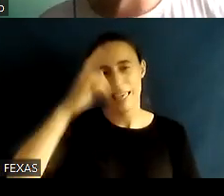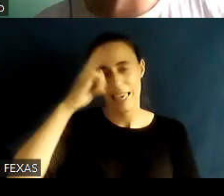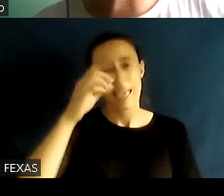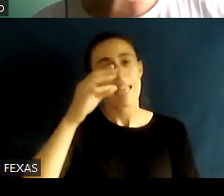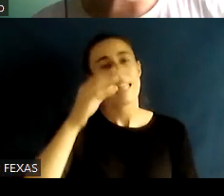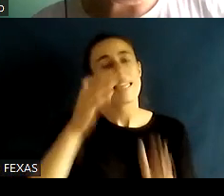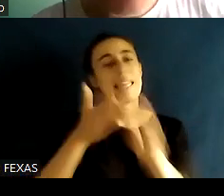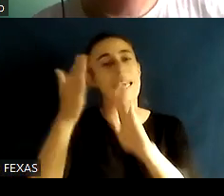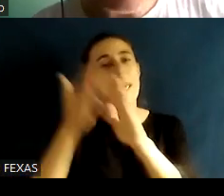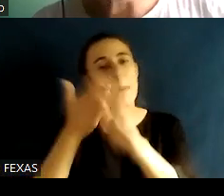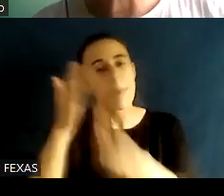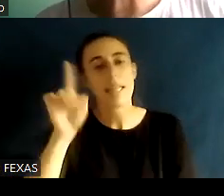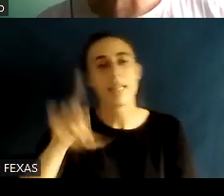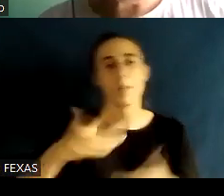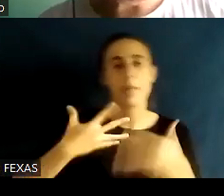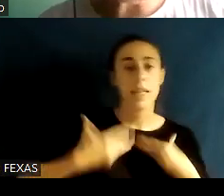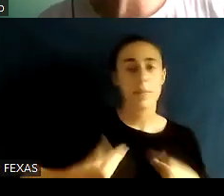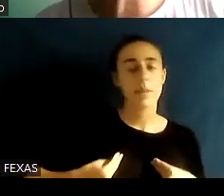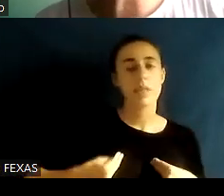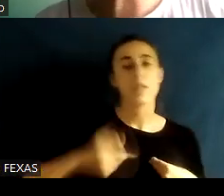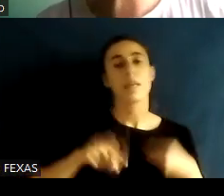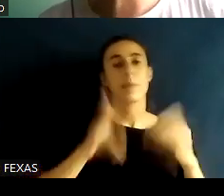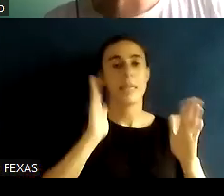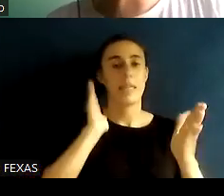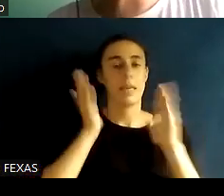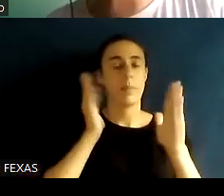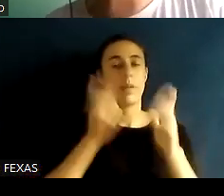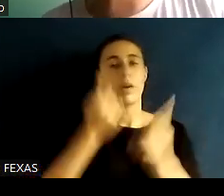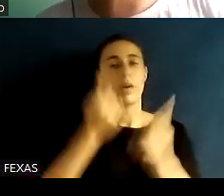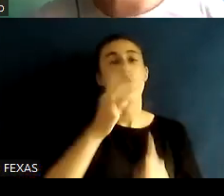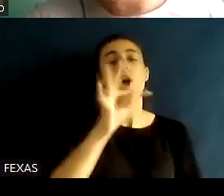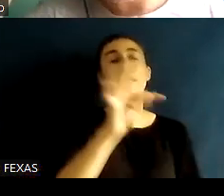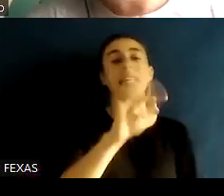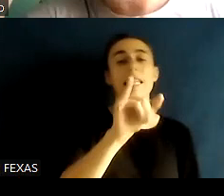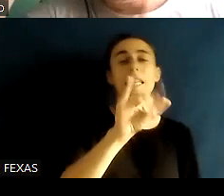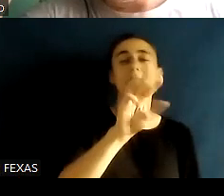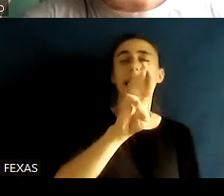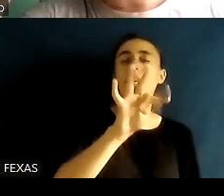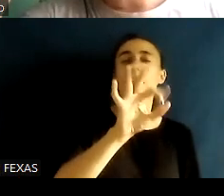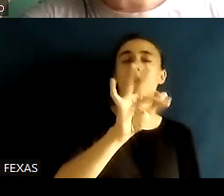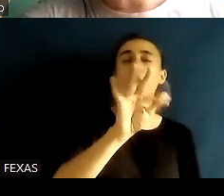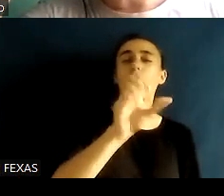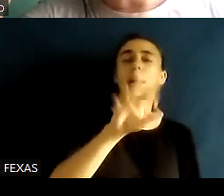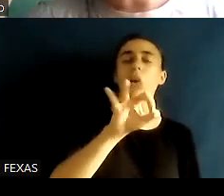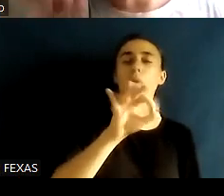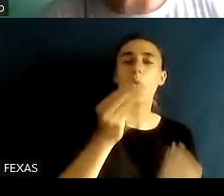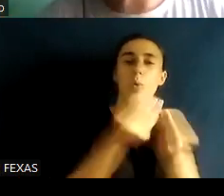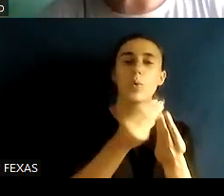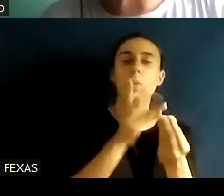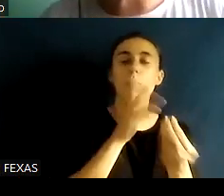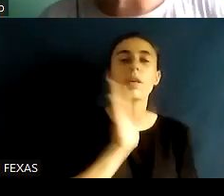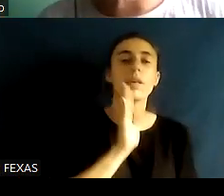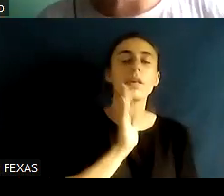algunos terapeutas también la dan con zinc y junto a triptófano, un poco por lo que comentábamos antes con la vitamina B3, porque